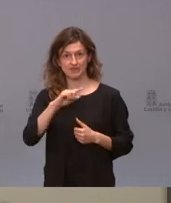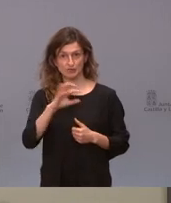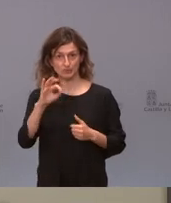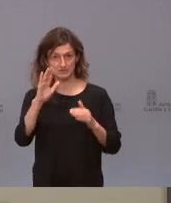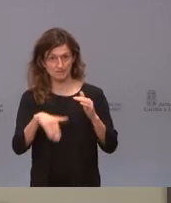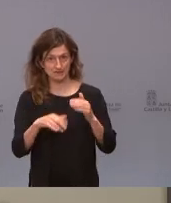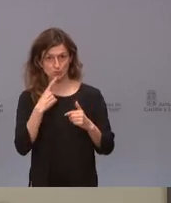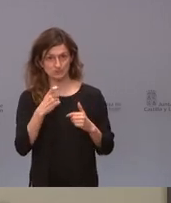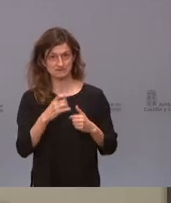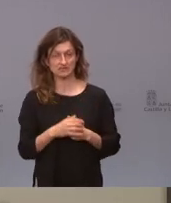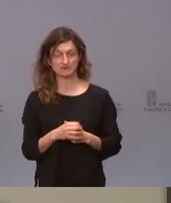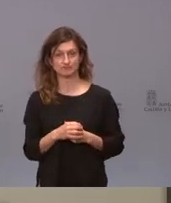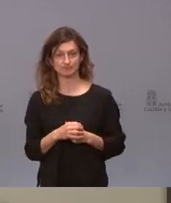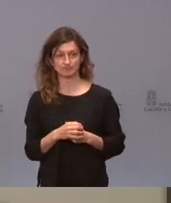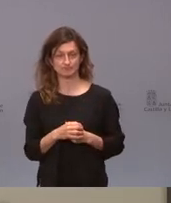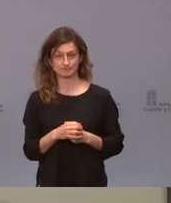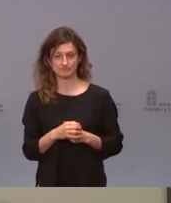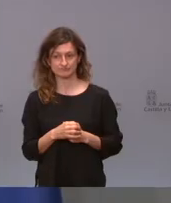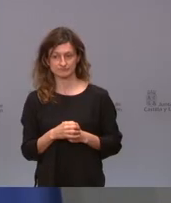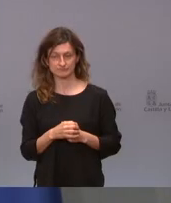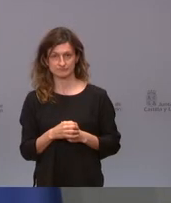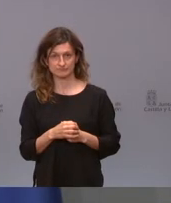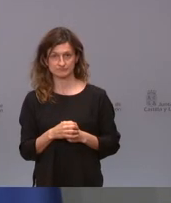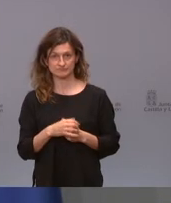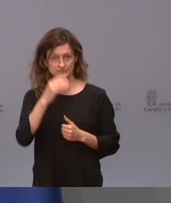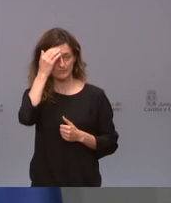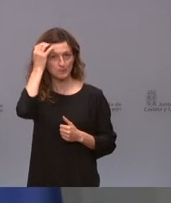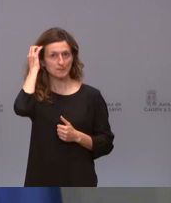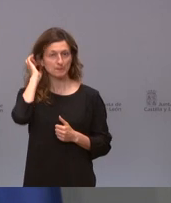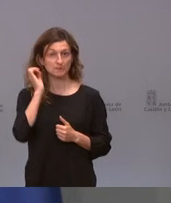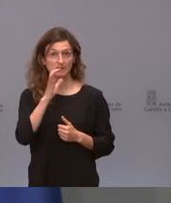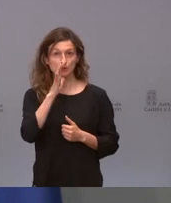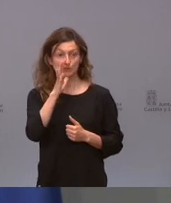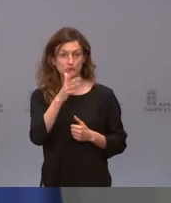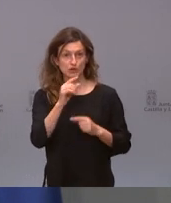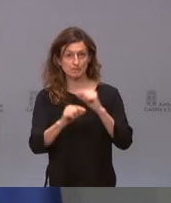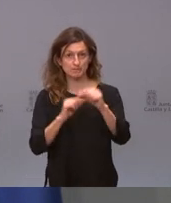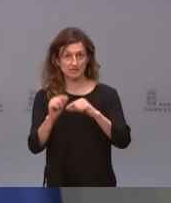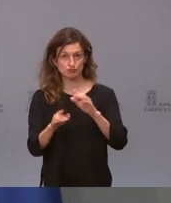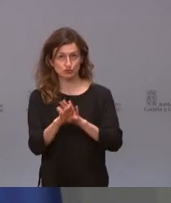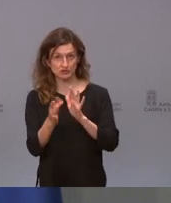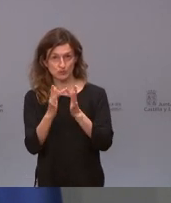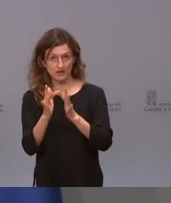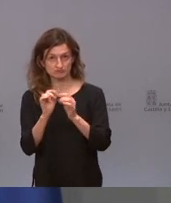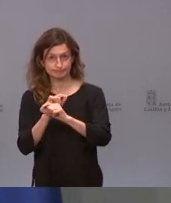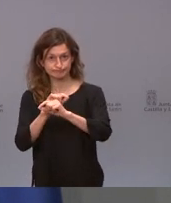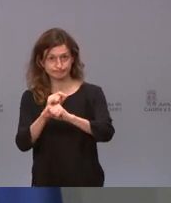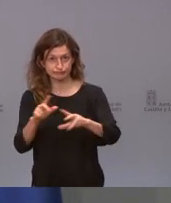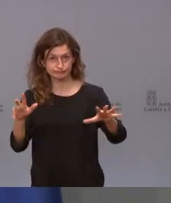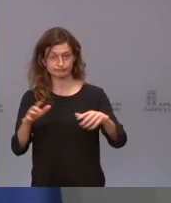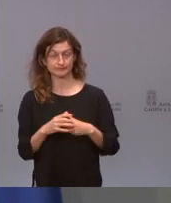que perdón o sea que lo achaca gracias bueno pues lo sacamos a que el virus sigue circulando es decir que